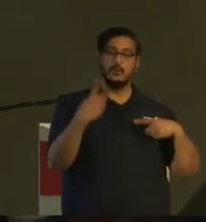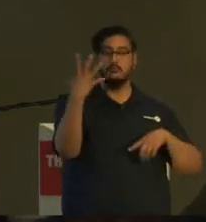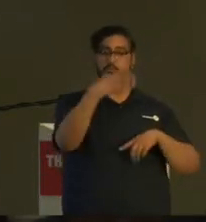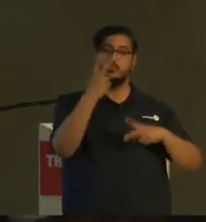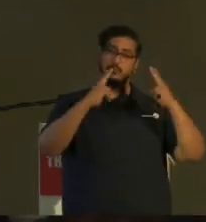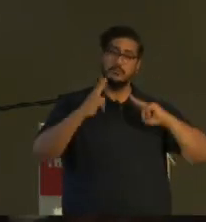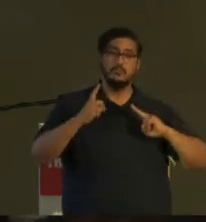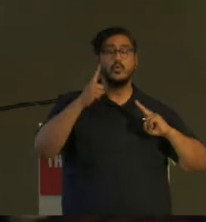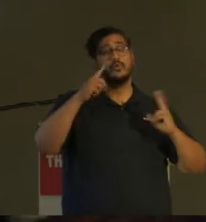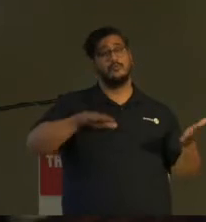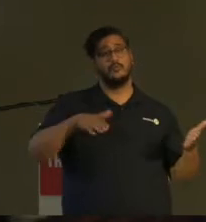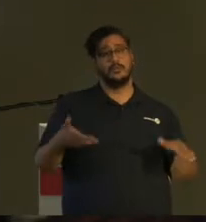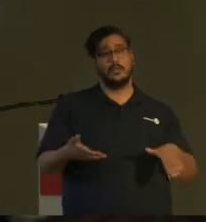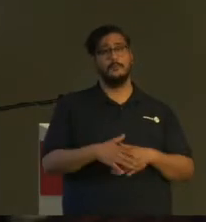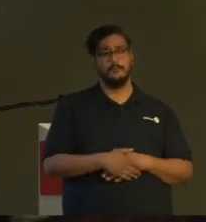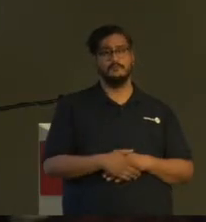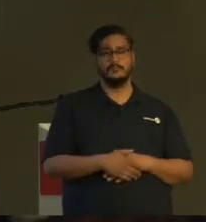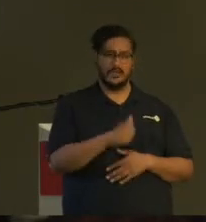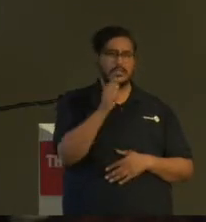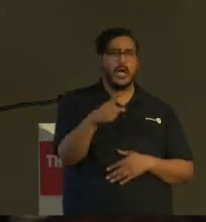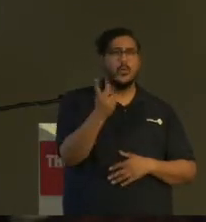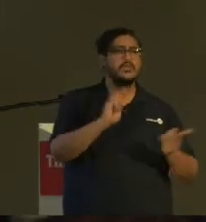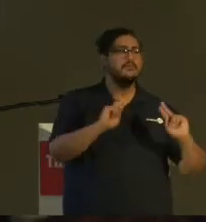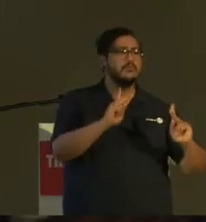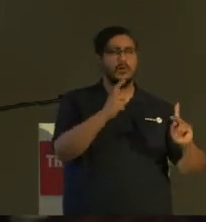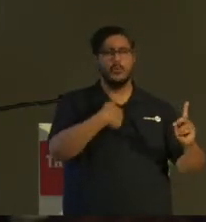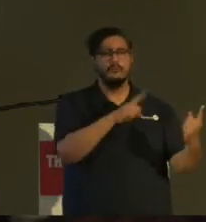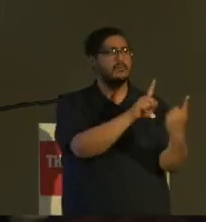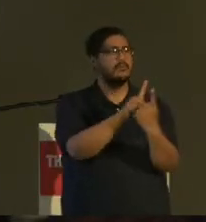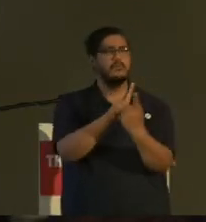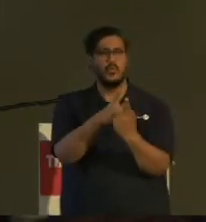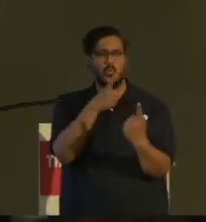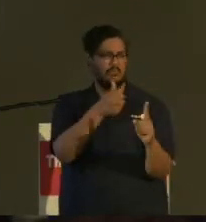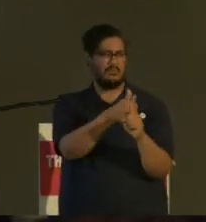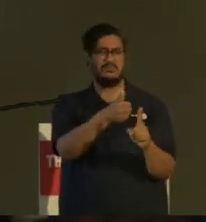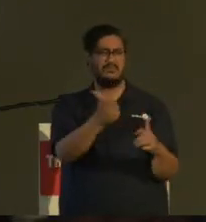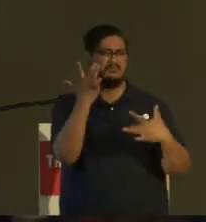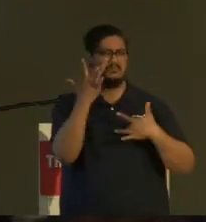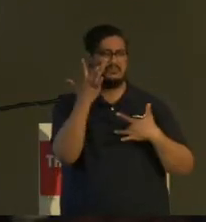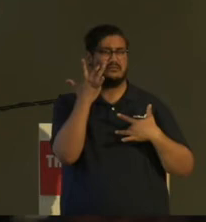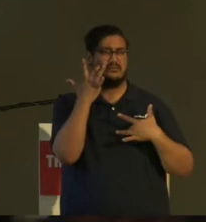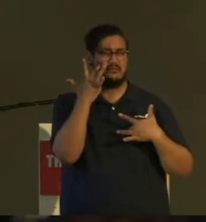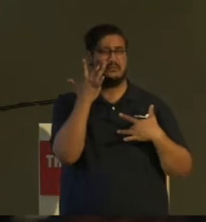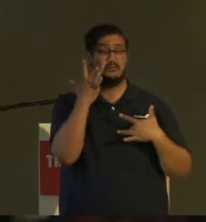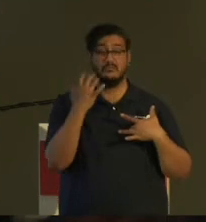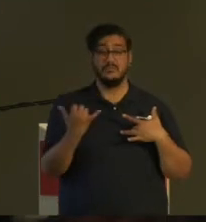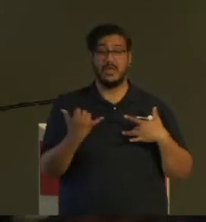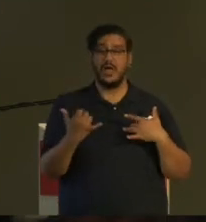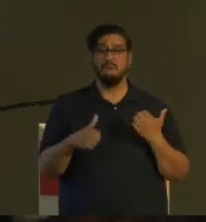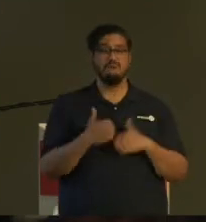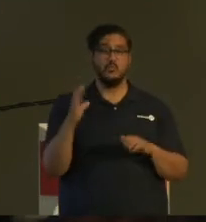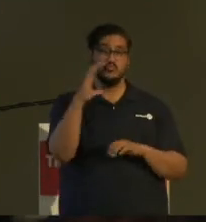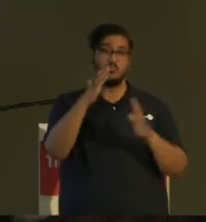die. It's not just my acquaintances whose bodies are afflicted with the sickness. Now, most are